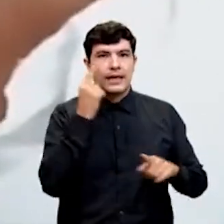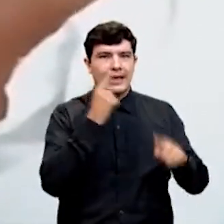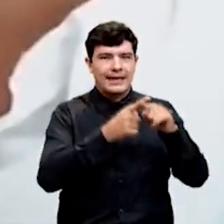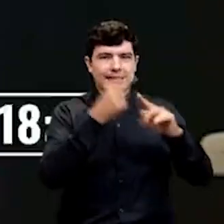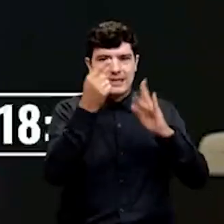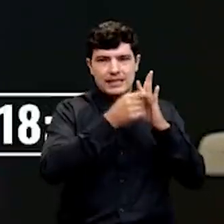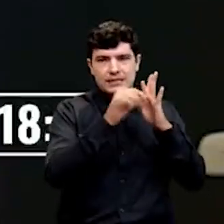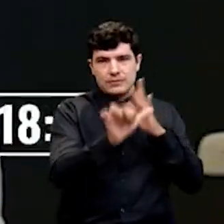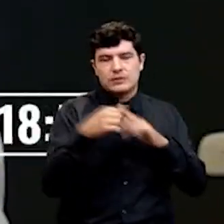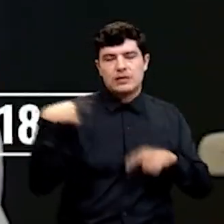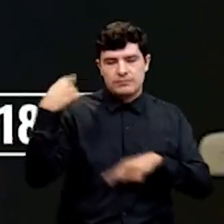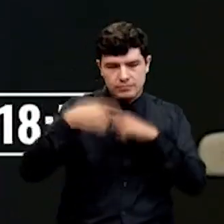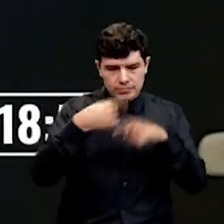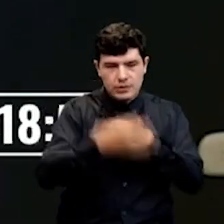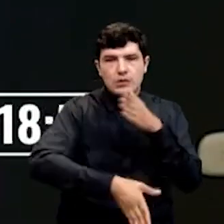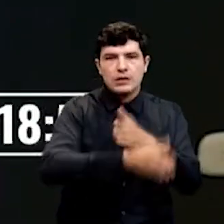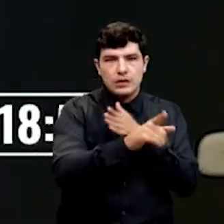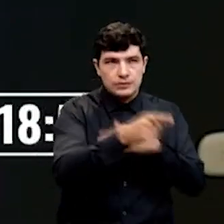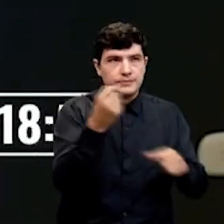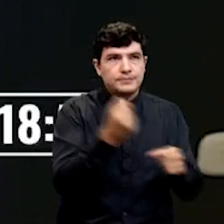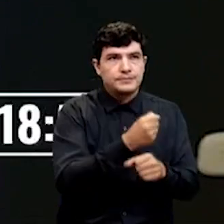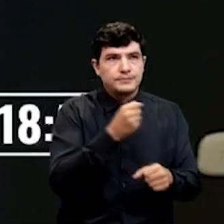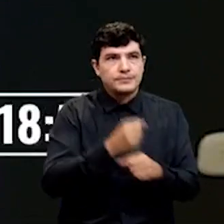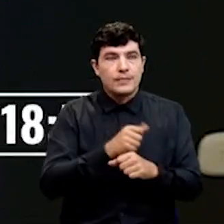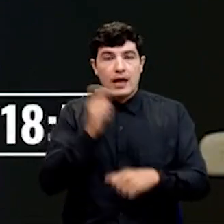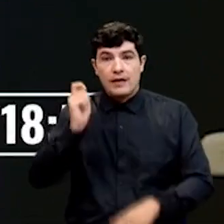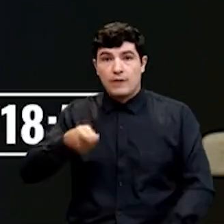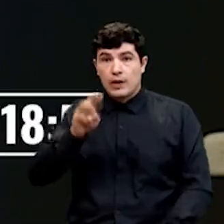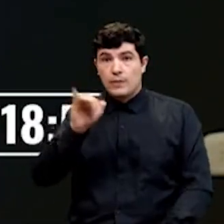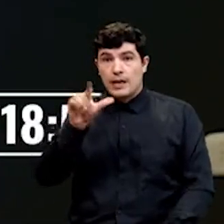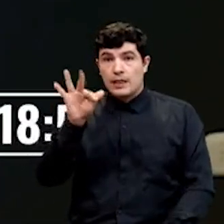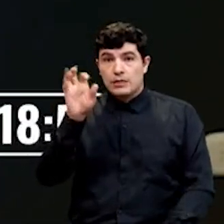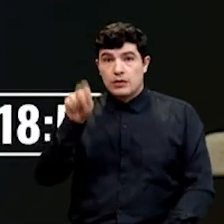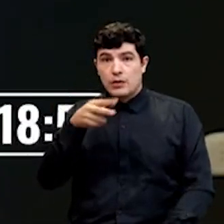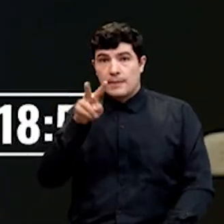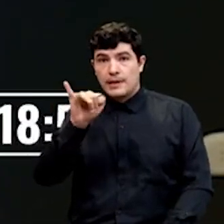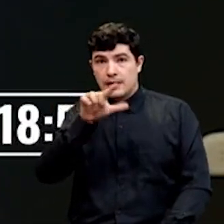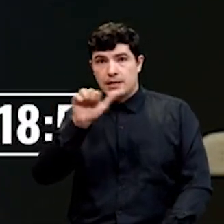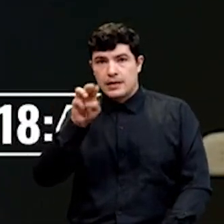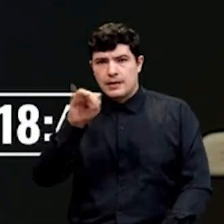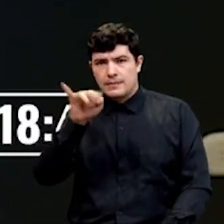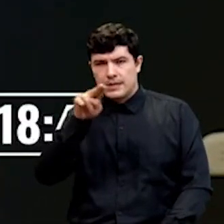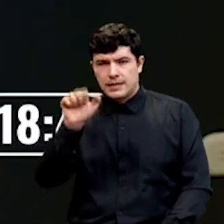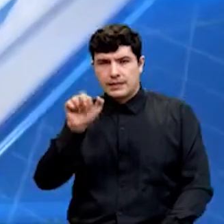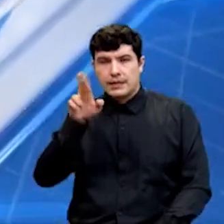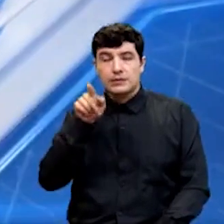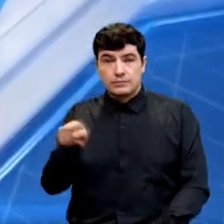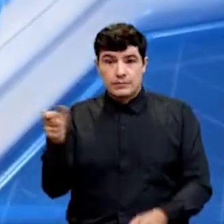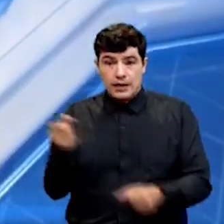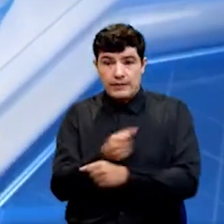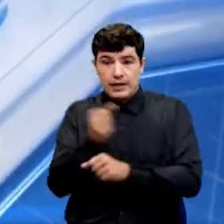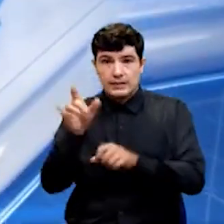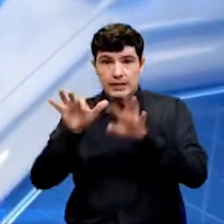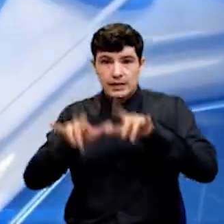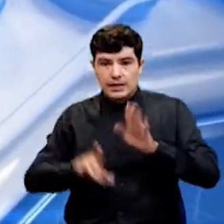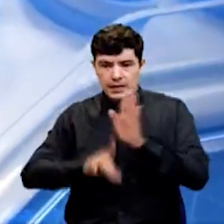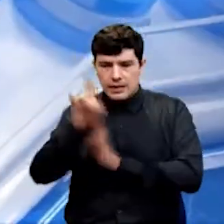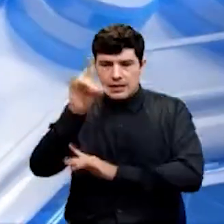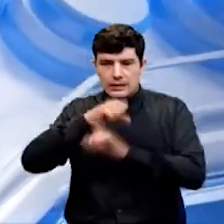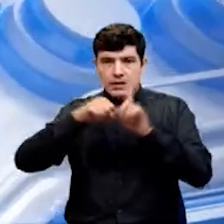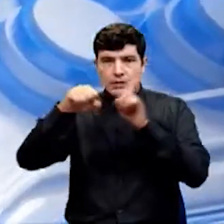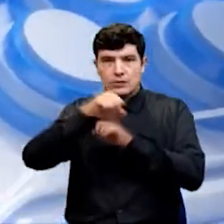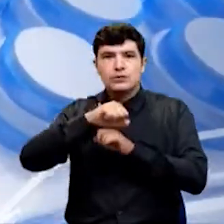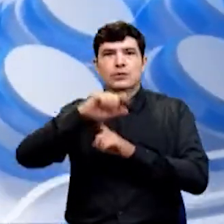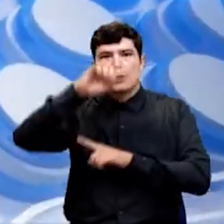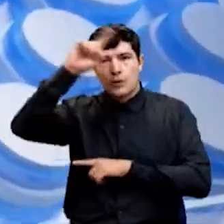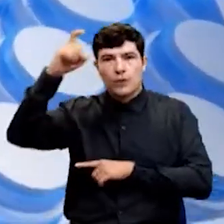descanse. El abogado Milton Villamizar Afanador trabajó en la Secretaría de Desarrollo de la Gobernación de